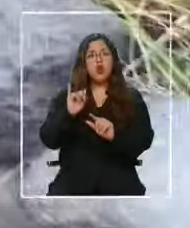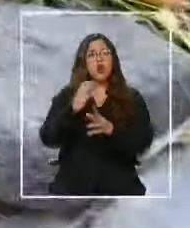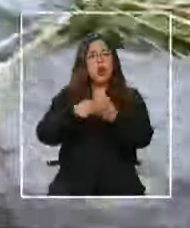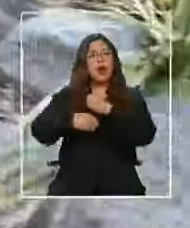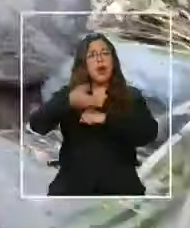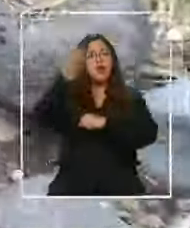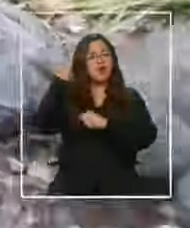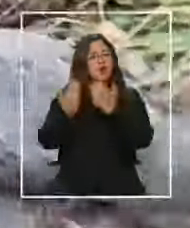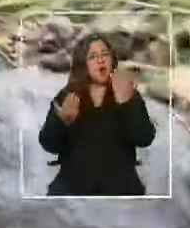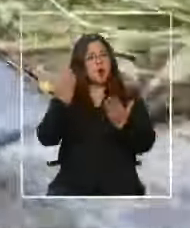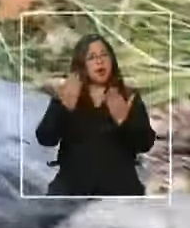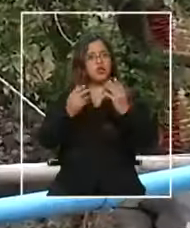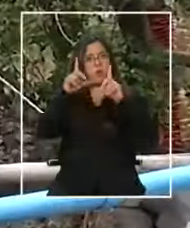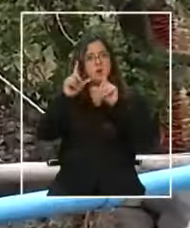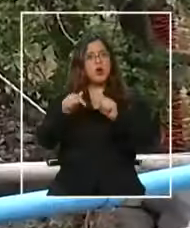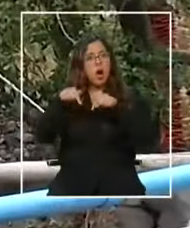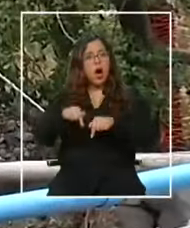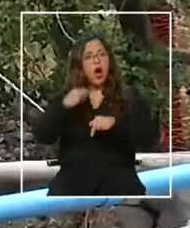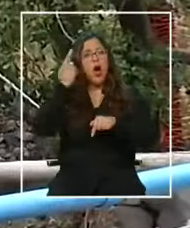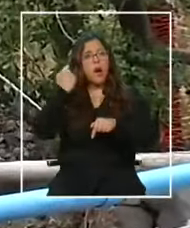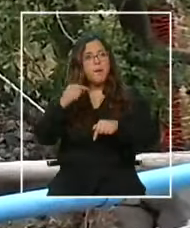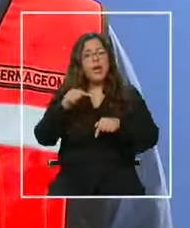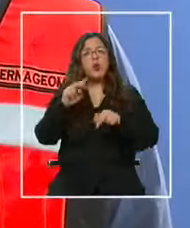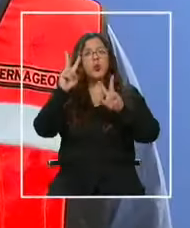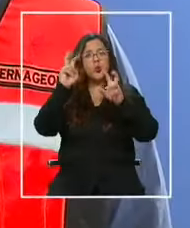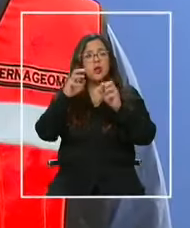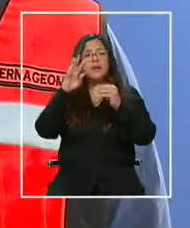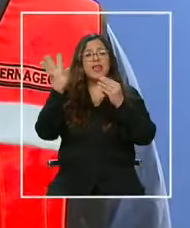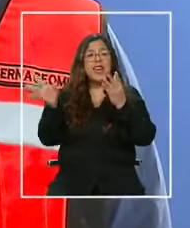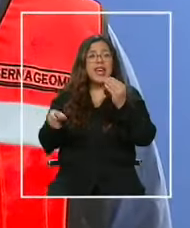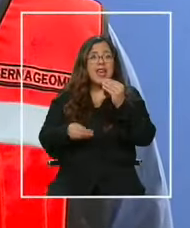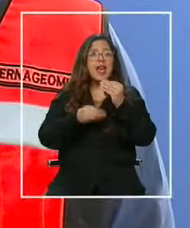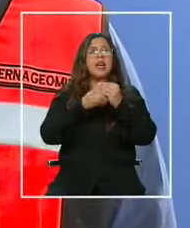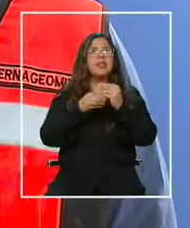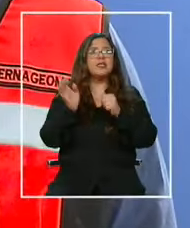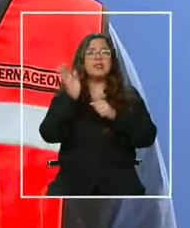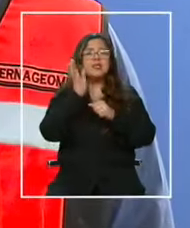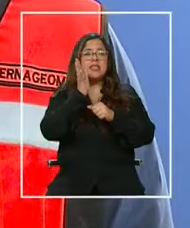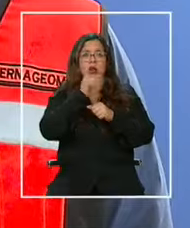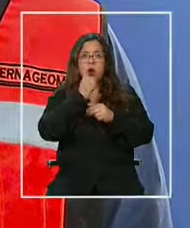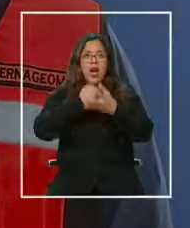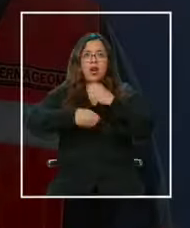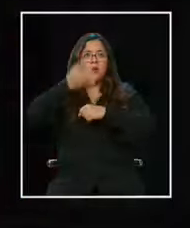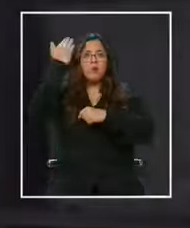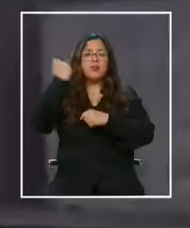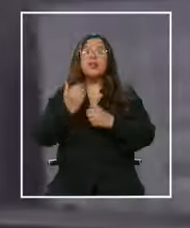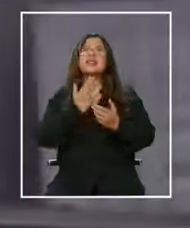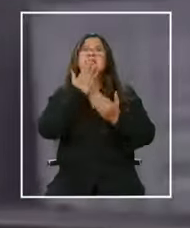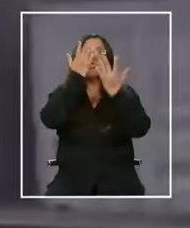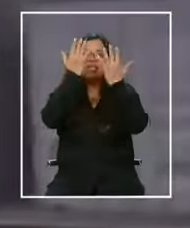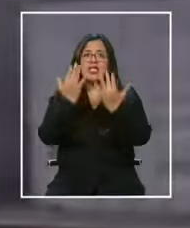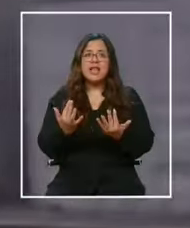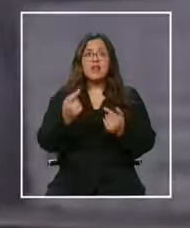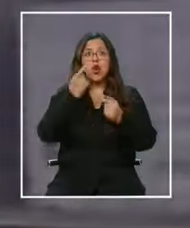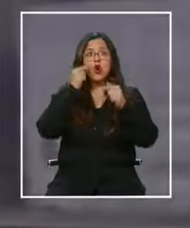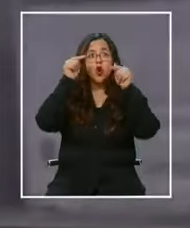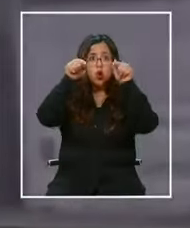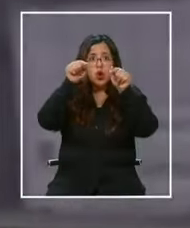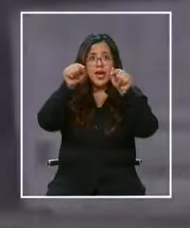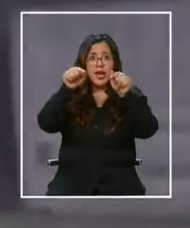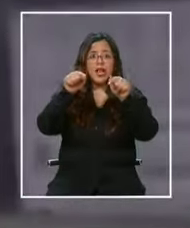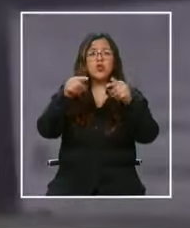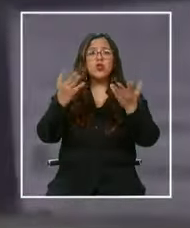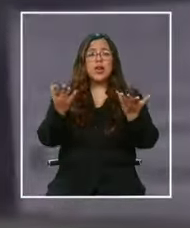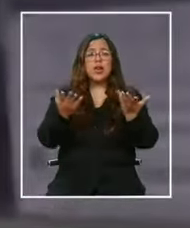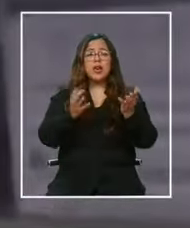el año pasado. Sin embargo, hoy día tenemos un componente adicional que el año pasado no teníamos, que es que hay nieve. Se espera que este sistema frontal